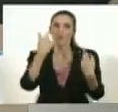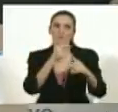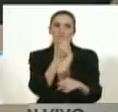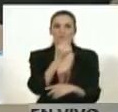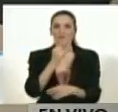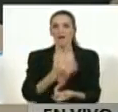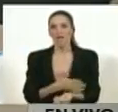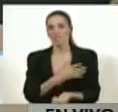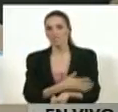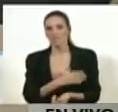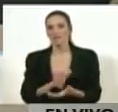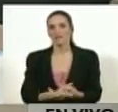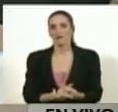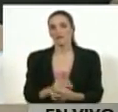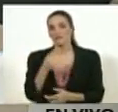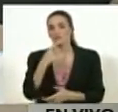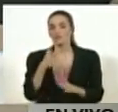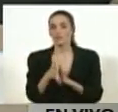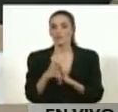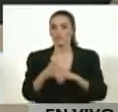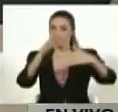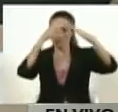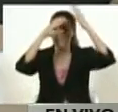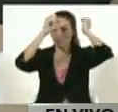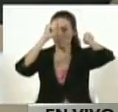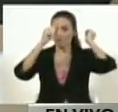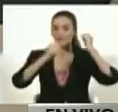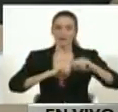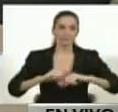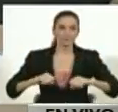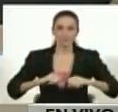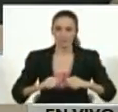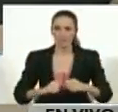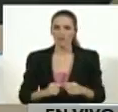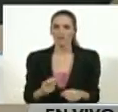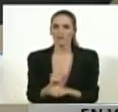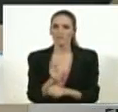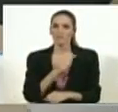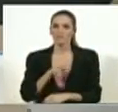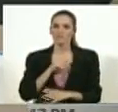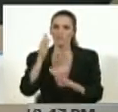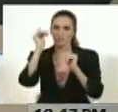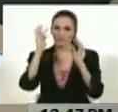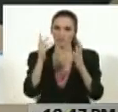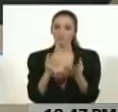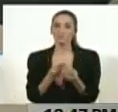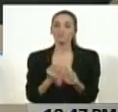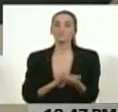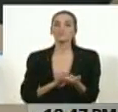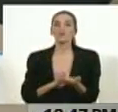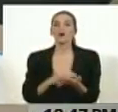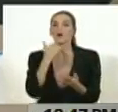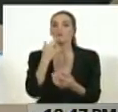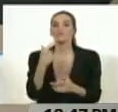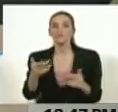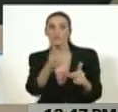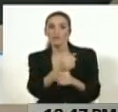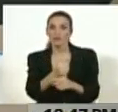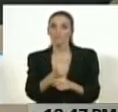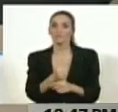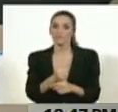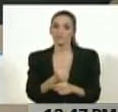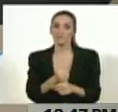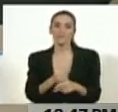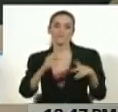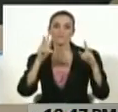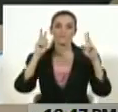anteriores se han referido a las acciones diplomáticas en lo inmediato nosotros atenderemos una resolución que alcanzamos y logramos en